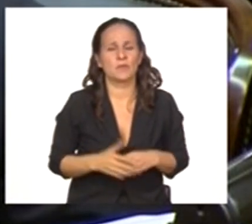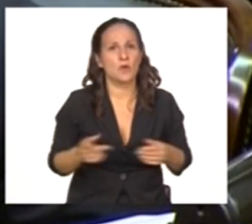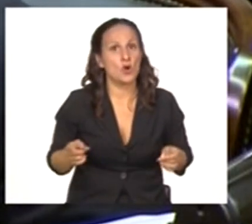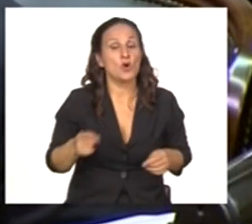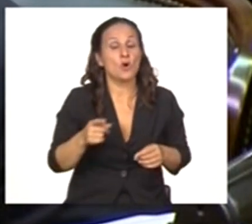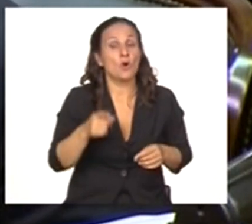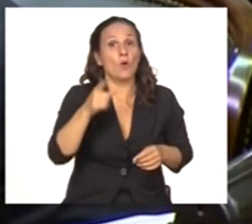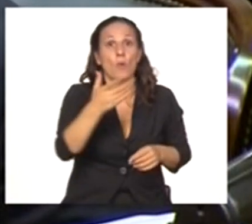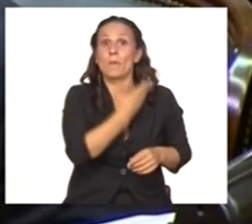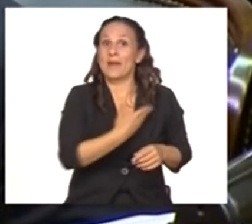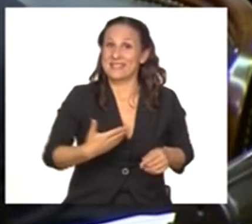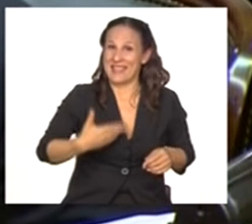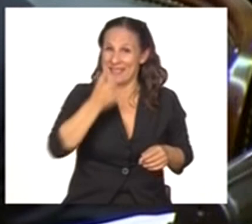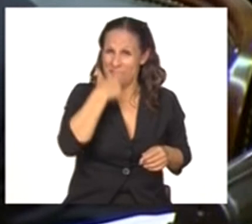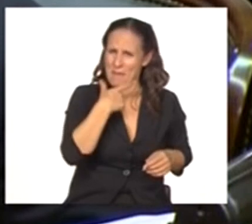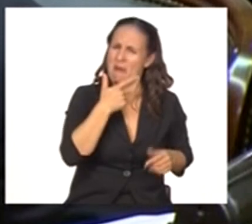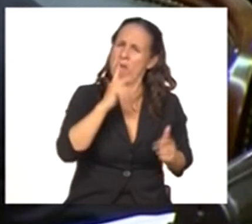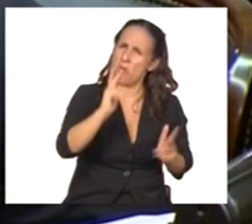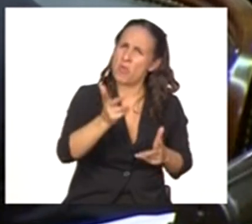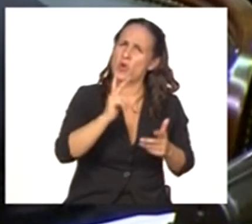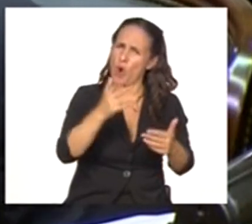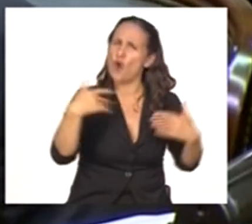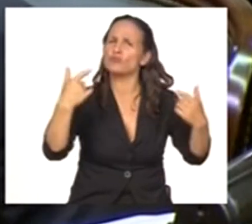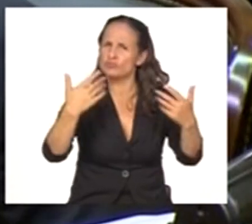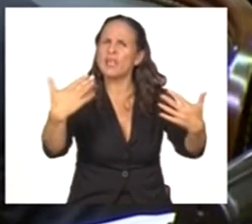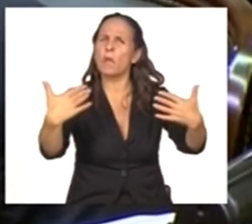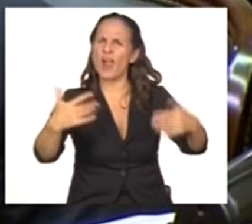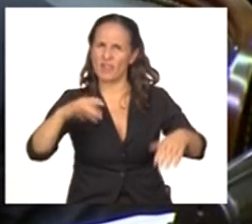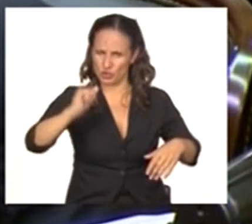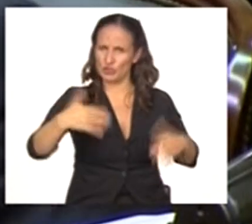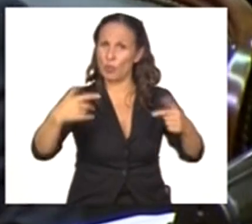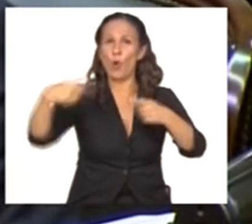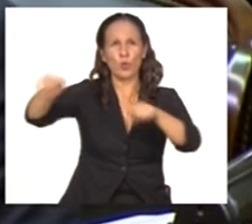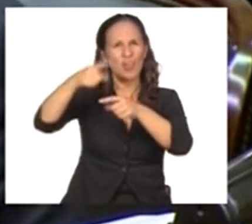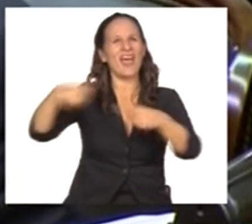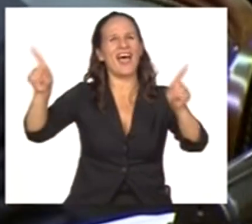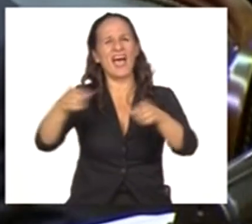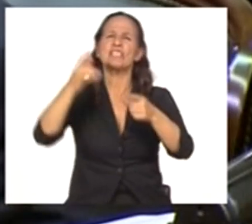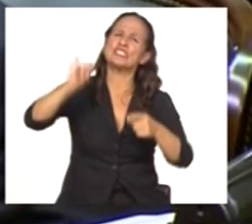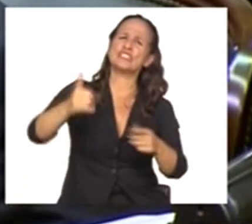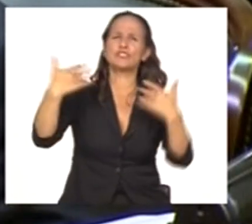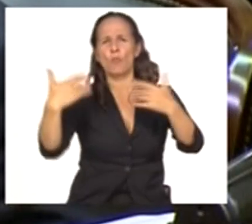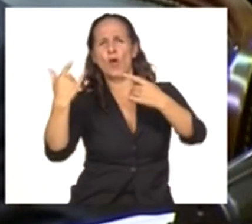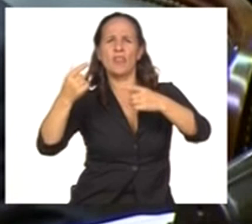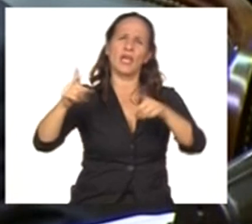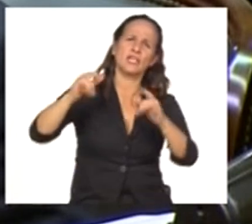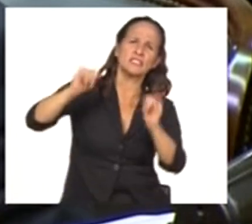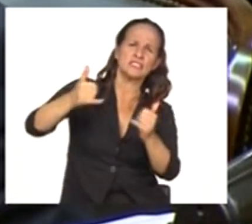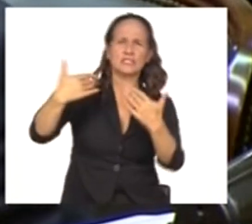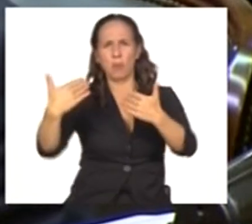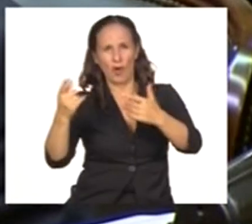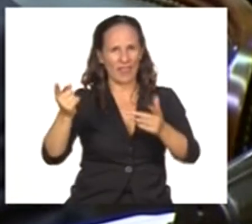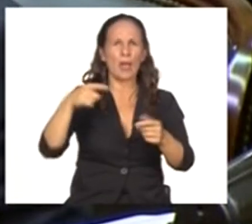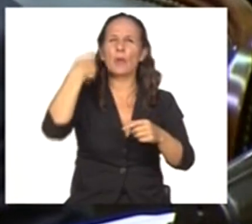Nosotros escuchamos al presidente de la Nación muchas veces decir sí se puede. Incluso ustedes mismos cantar esa canción, sí se puede. Lo vi en